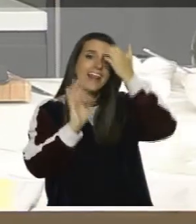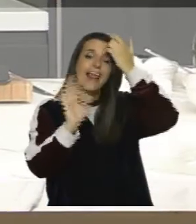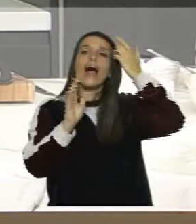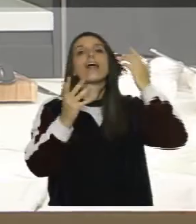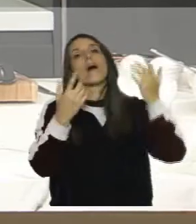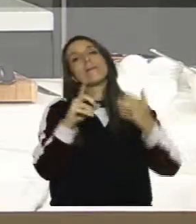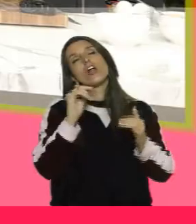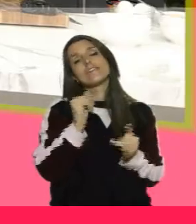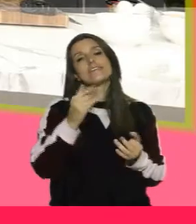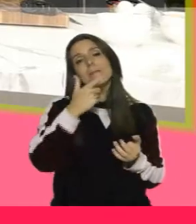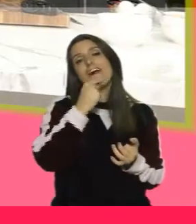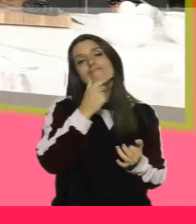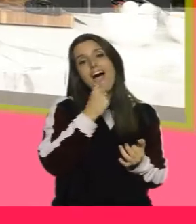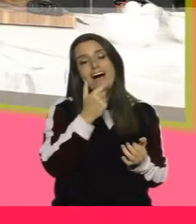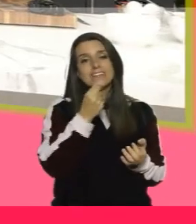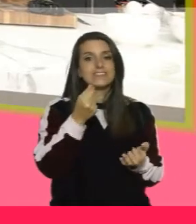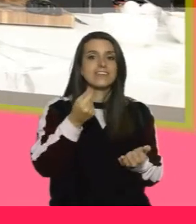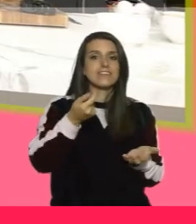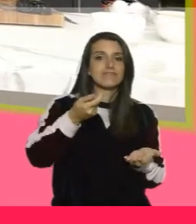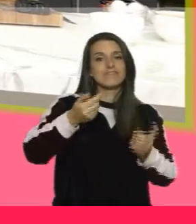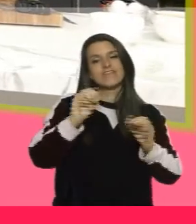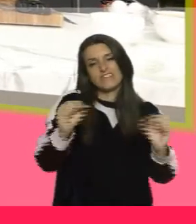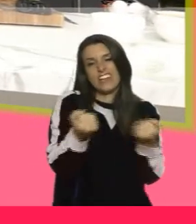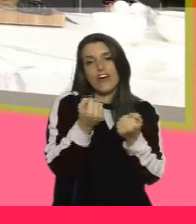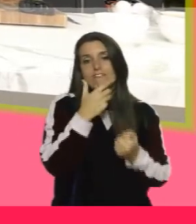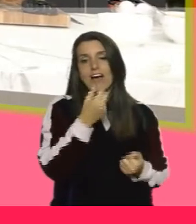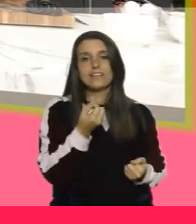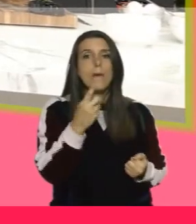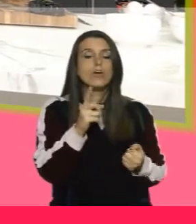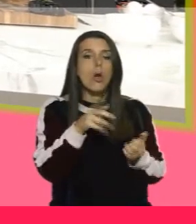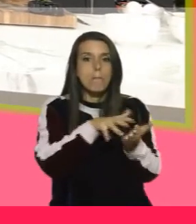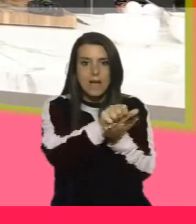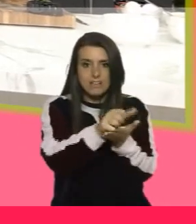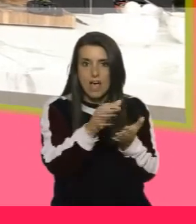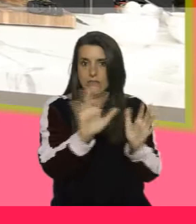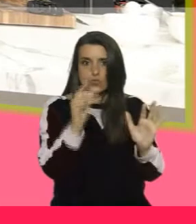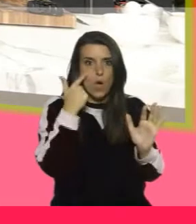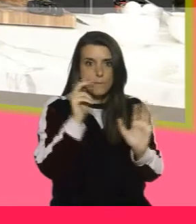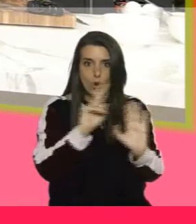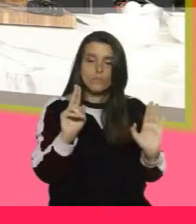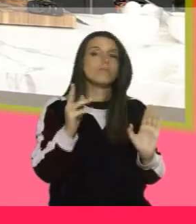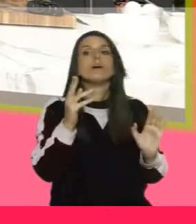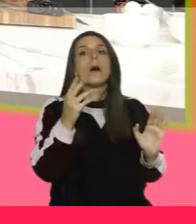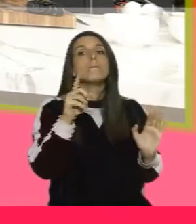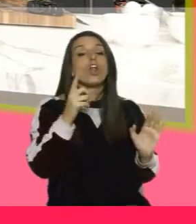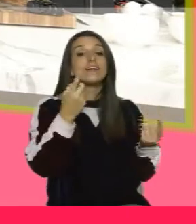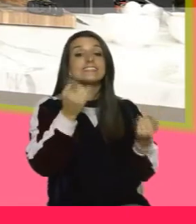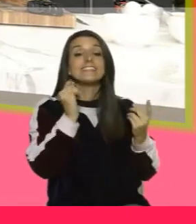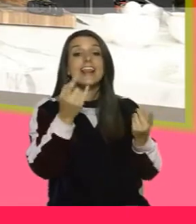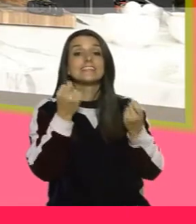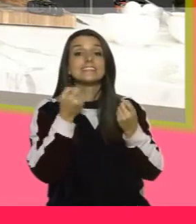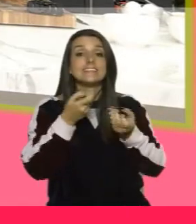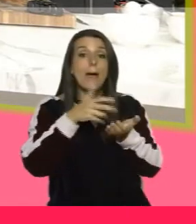pero sí para manipular los rellenos siempre es mucho mejor que esté frío. O sea, la masa no le va a cambiar. Es más, necesitamos que la masa de la